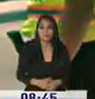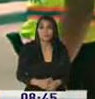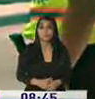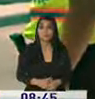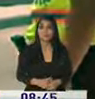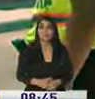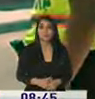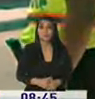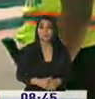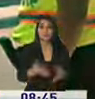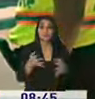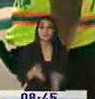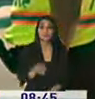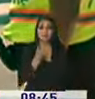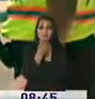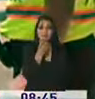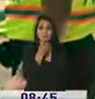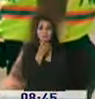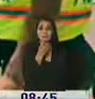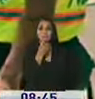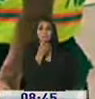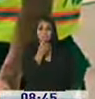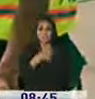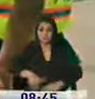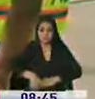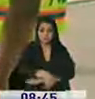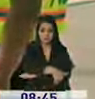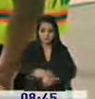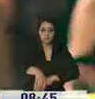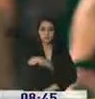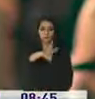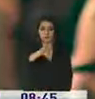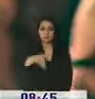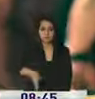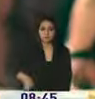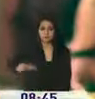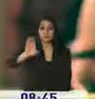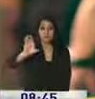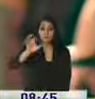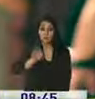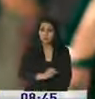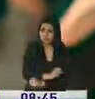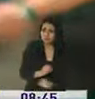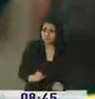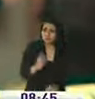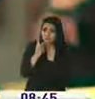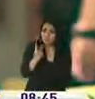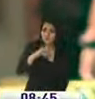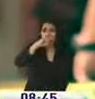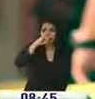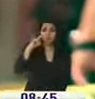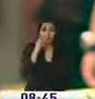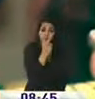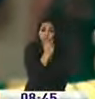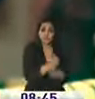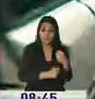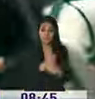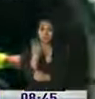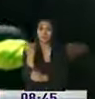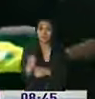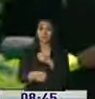Era la hora del desayuno cuando los habitantes de las calles 42 y la C ayudaron a llevar a los menores de 12 y 14 años hasta un